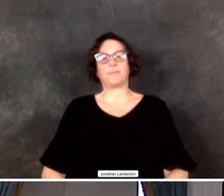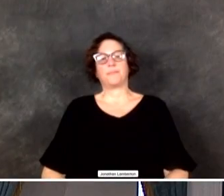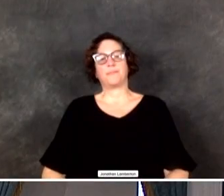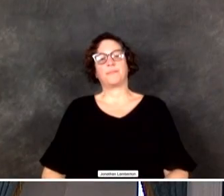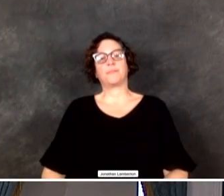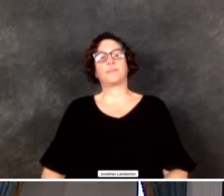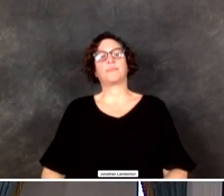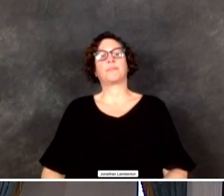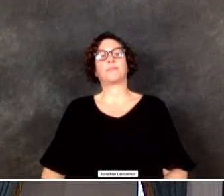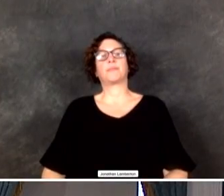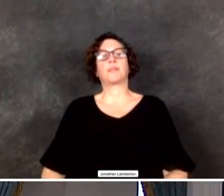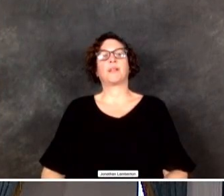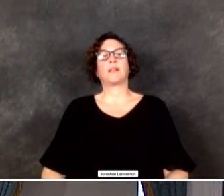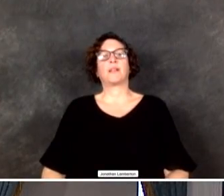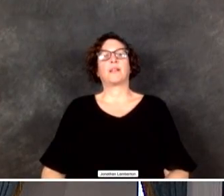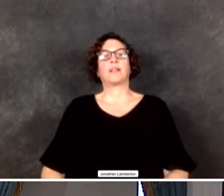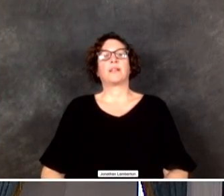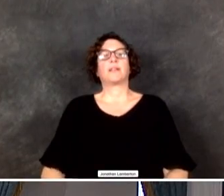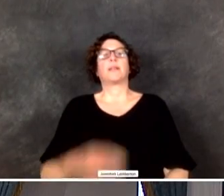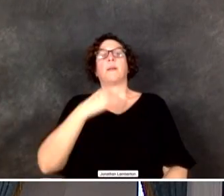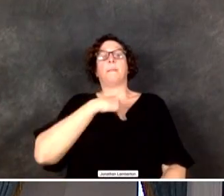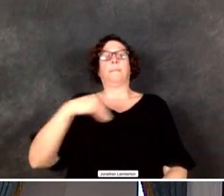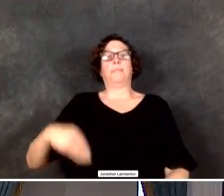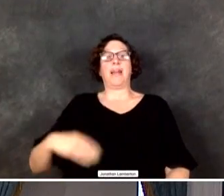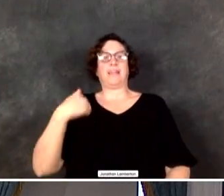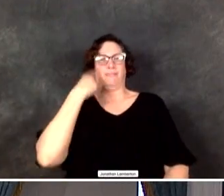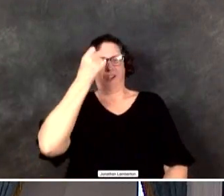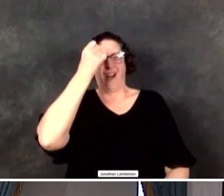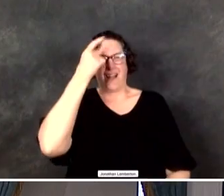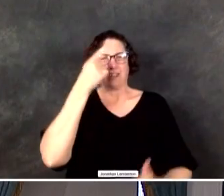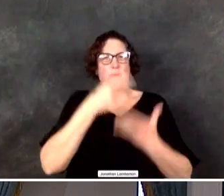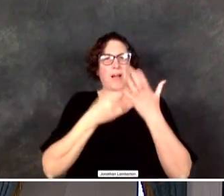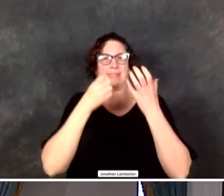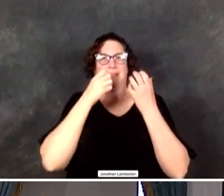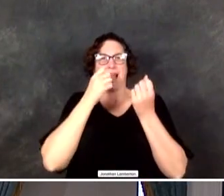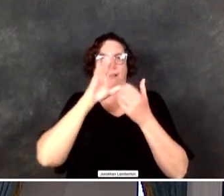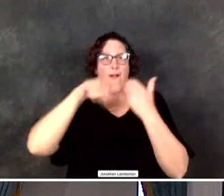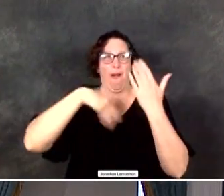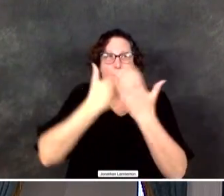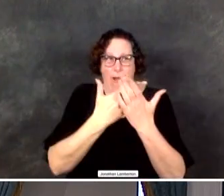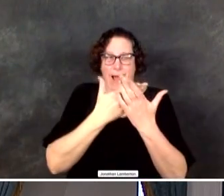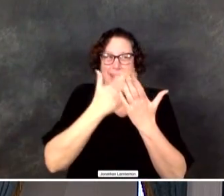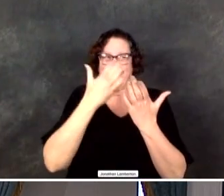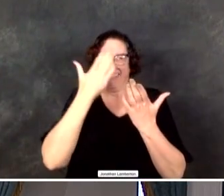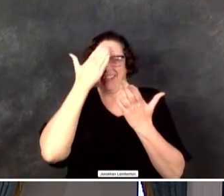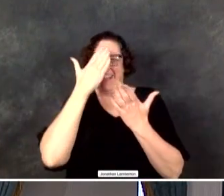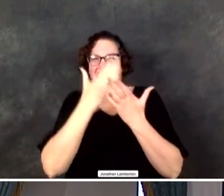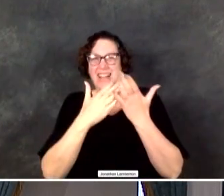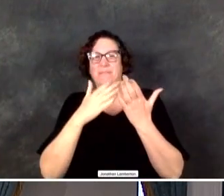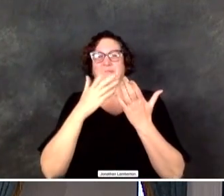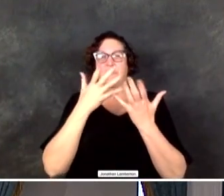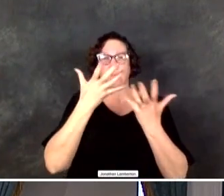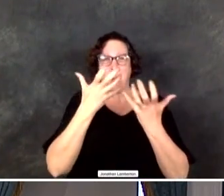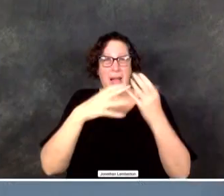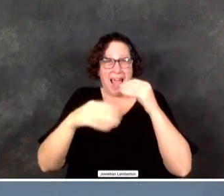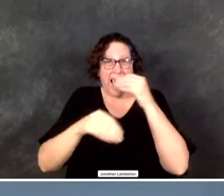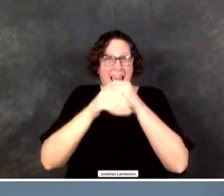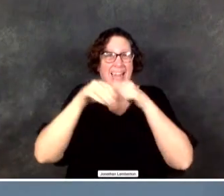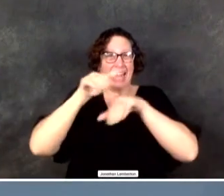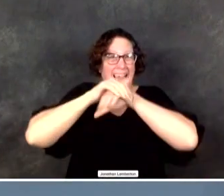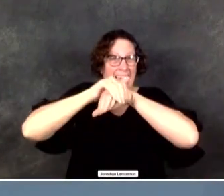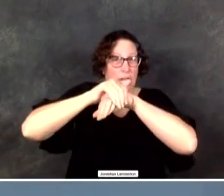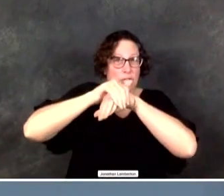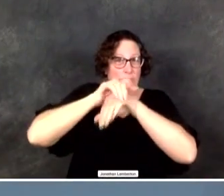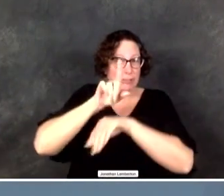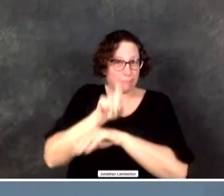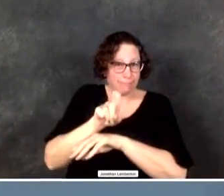got a lot of it, but not all of it. Is there anything you didn't say previously that you need to highlight in English? I just want to say